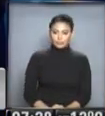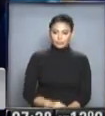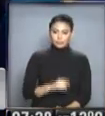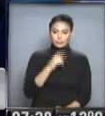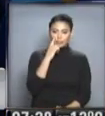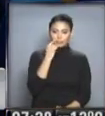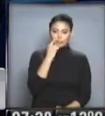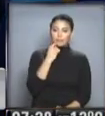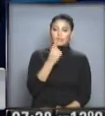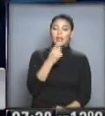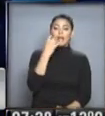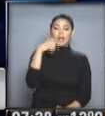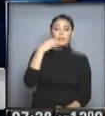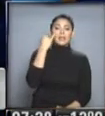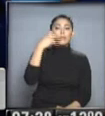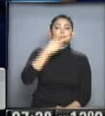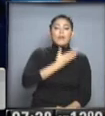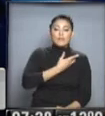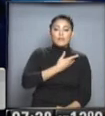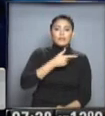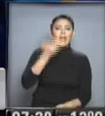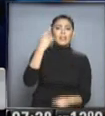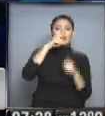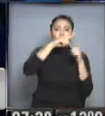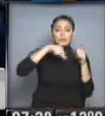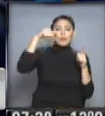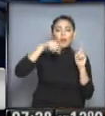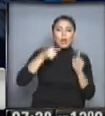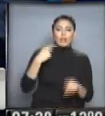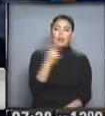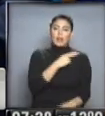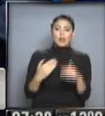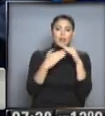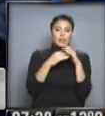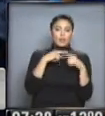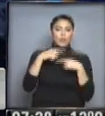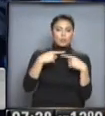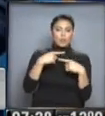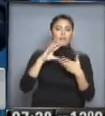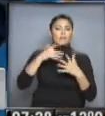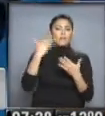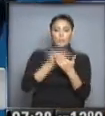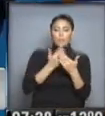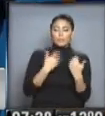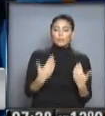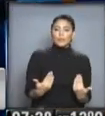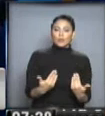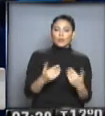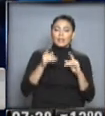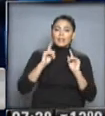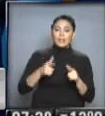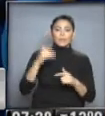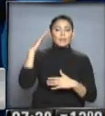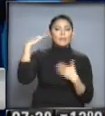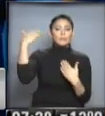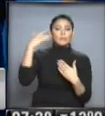los últimos años, hoy sigue siendo la empresa líder del mercado, tanto por su capacidad de producción, por su